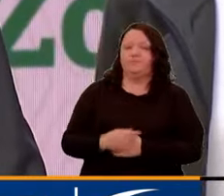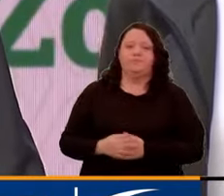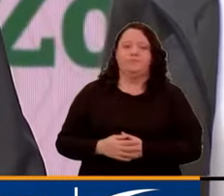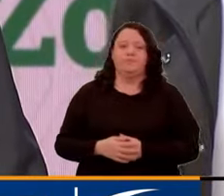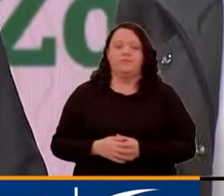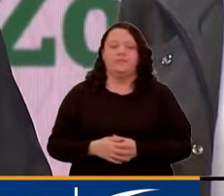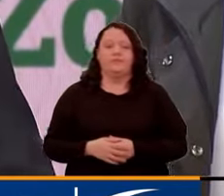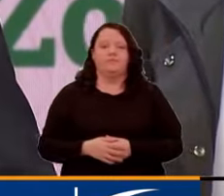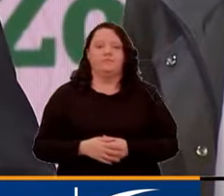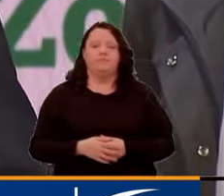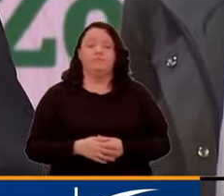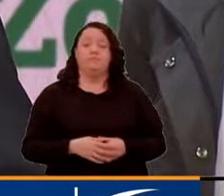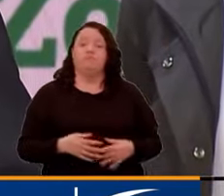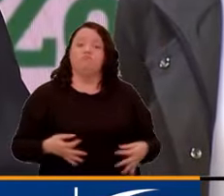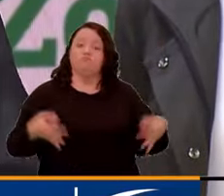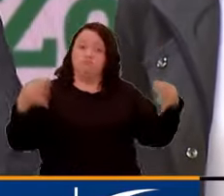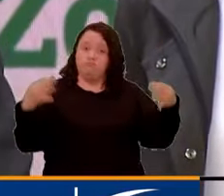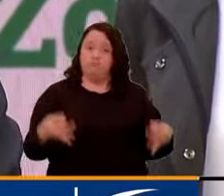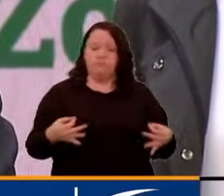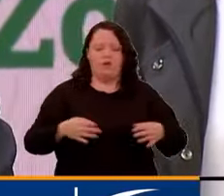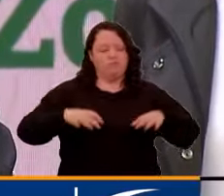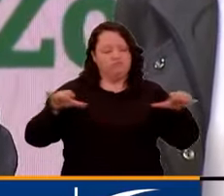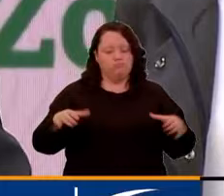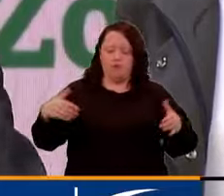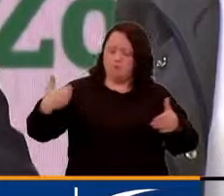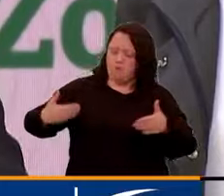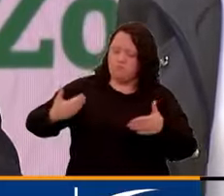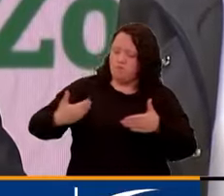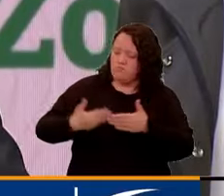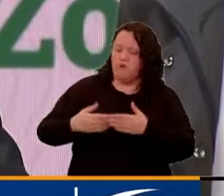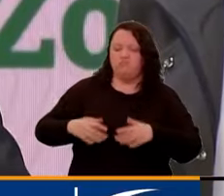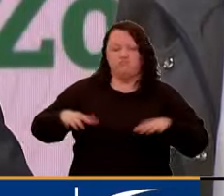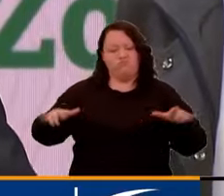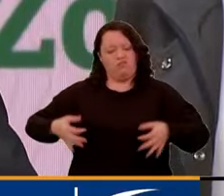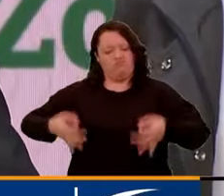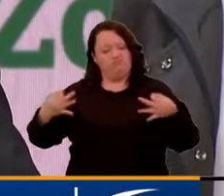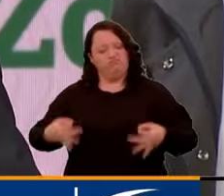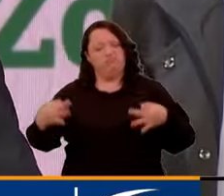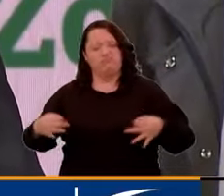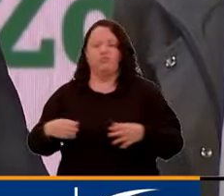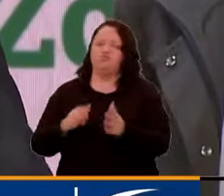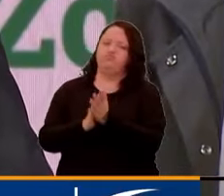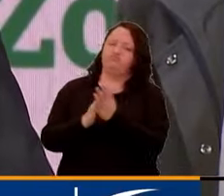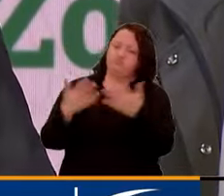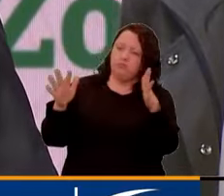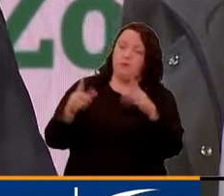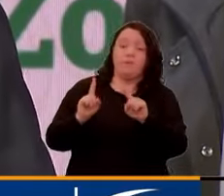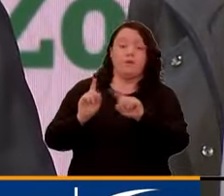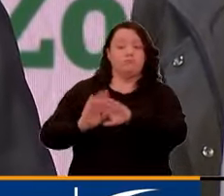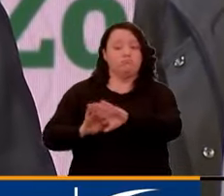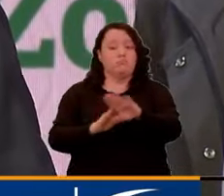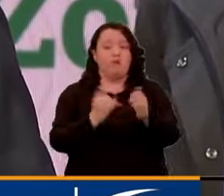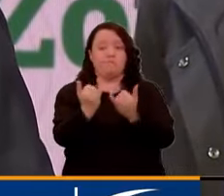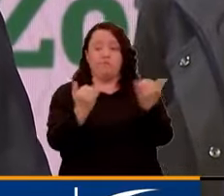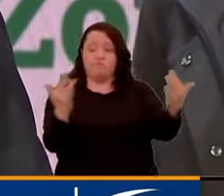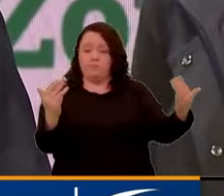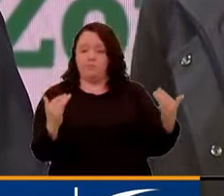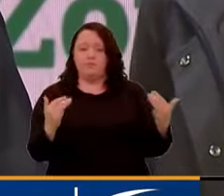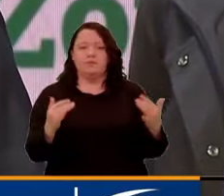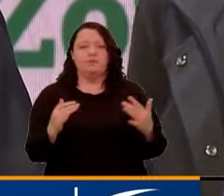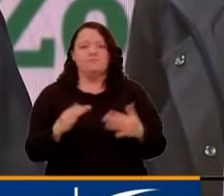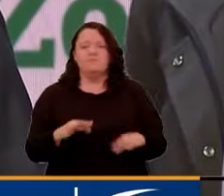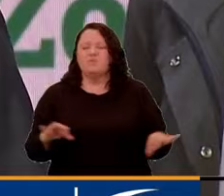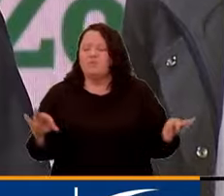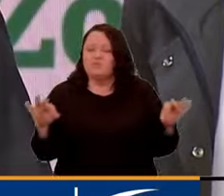celebramos la contundencia con que se viene actuando pero quiero recordarles a todos los presentes que los principales